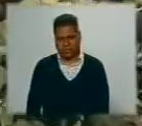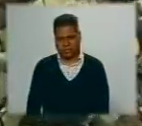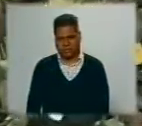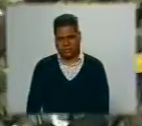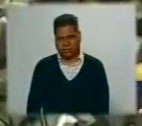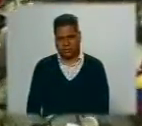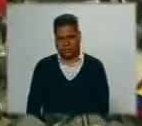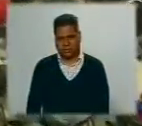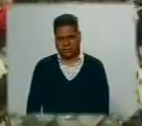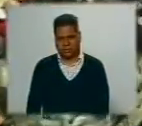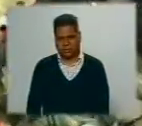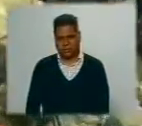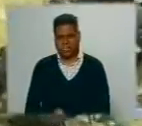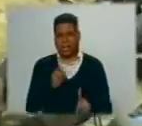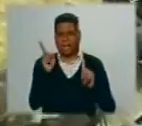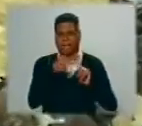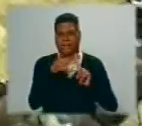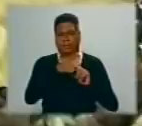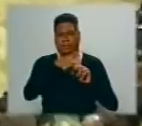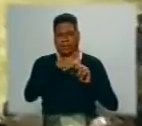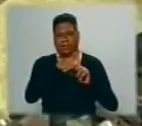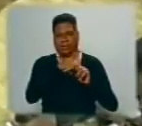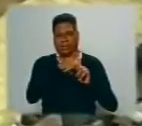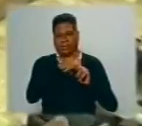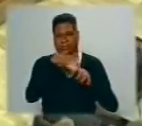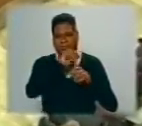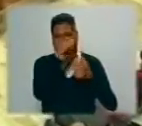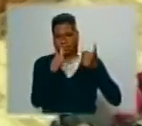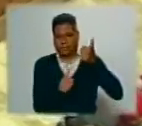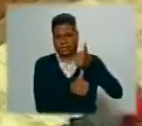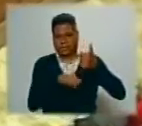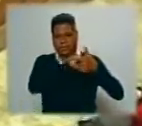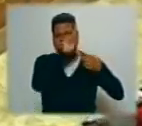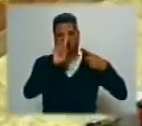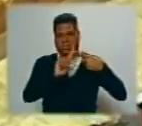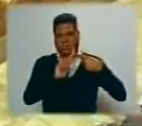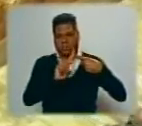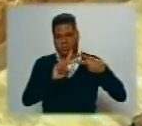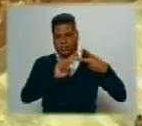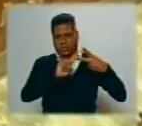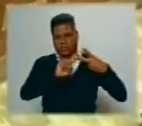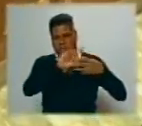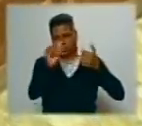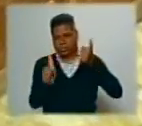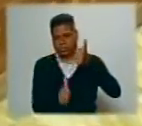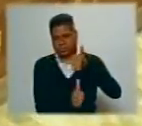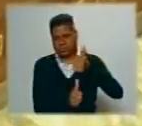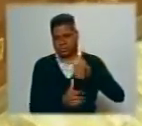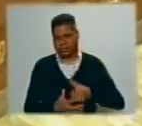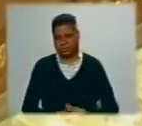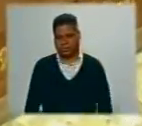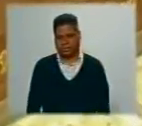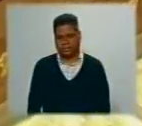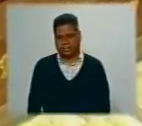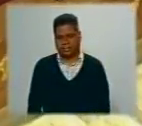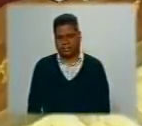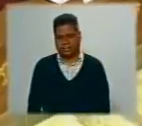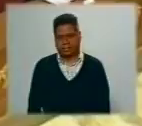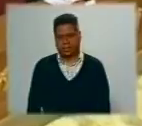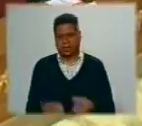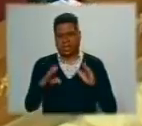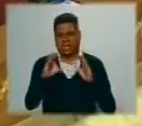compañero, primera vicepresidenta, segundo vicepresidente de la Asamblea